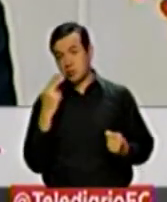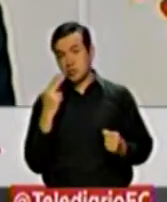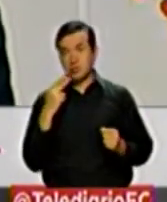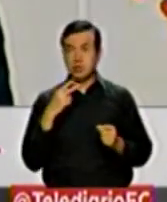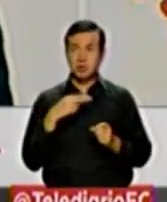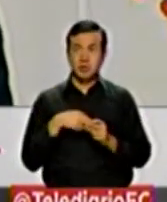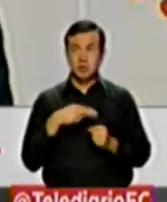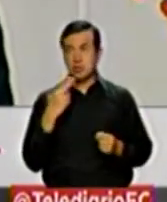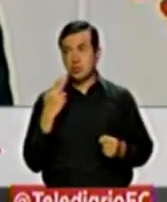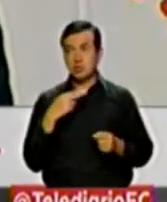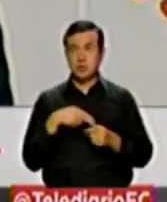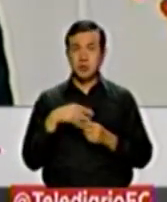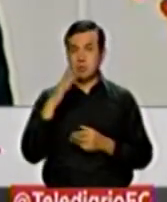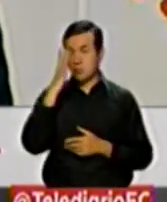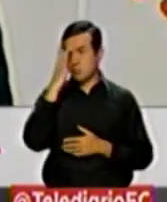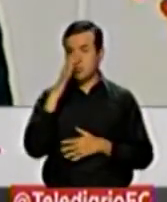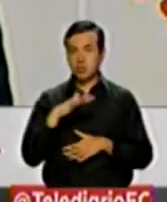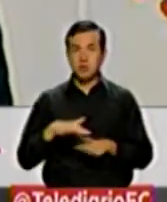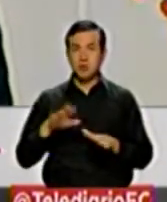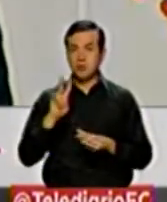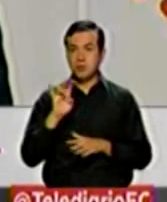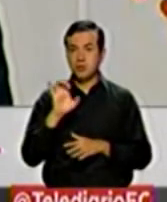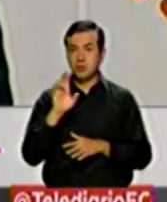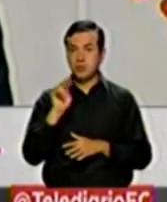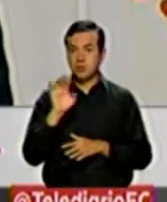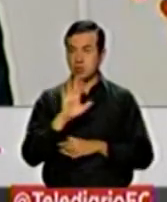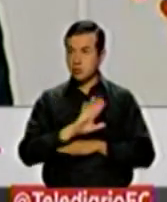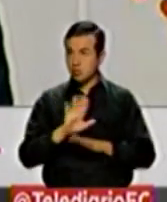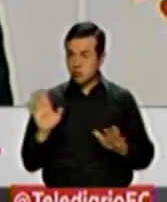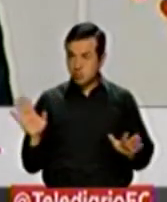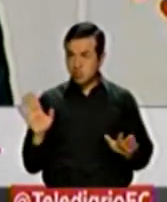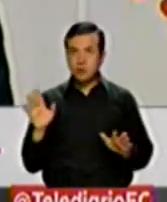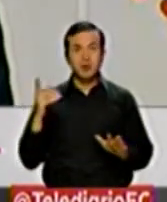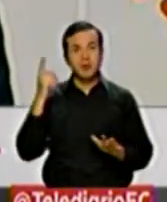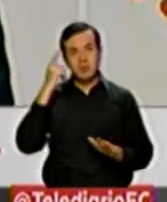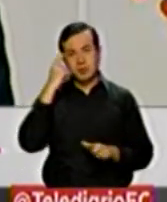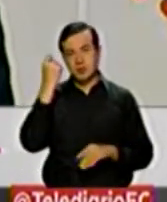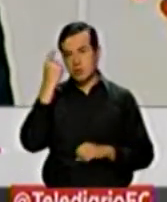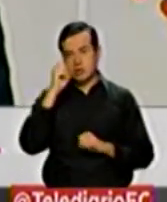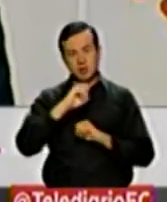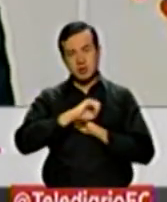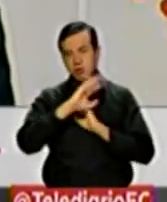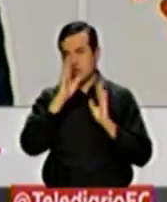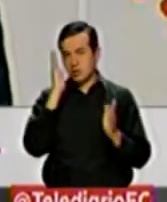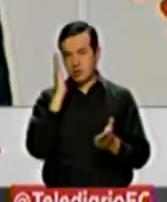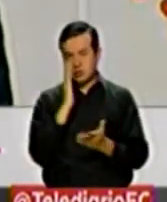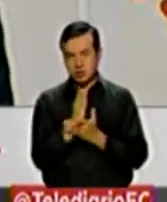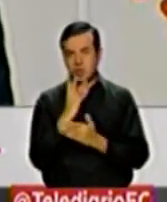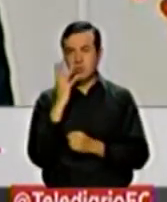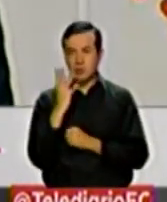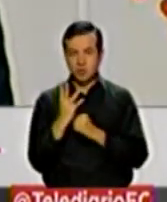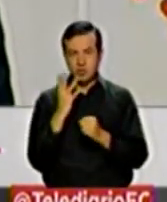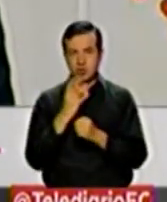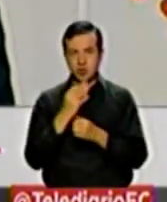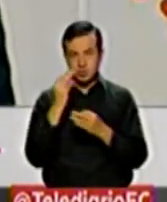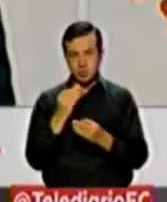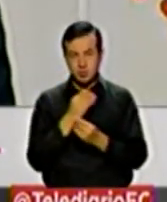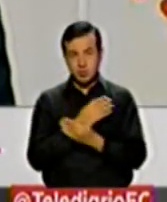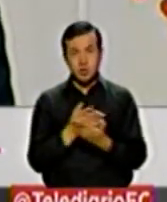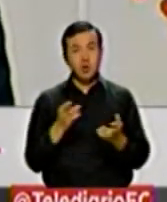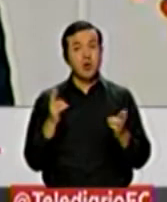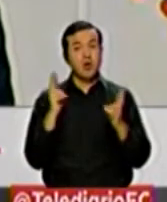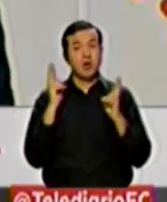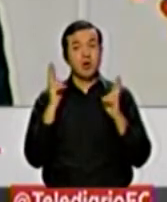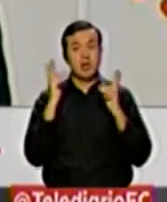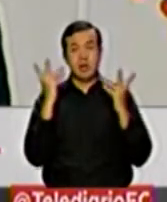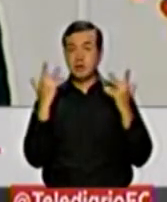iba solo porque estaba la señora Vicuña, yo creo que queda superada en este cuarto de hora. Ojalá quede